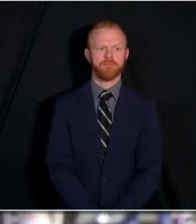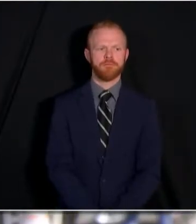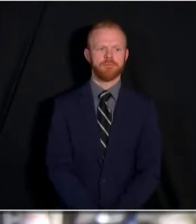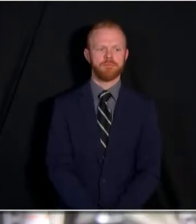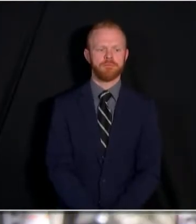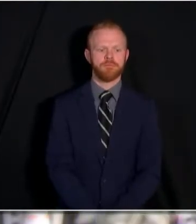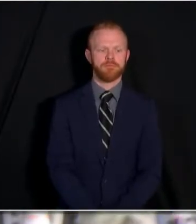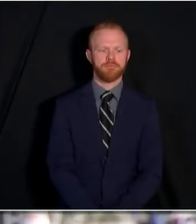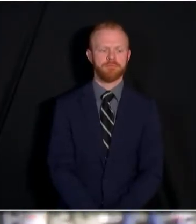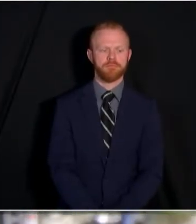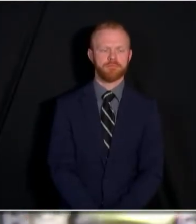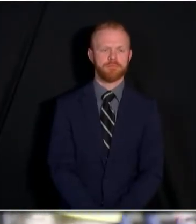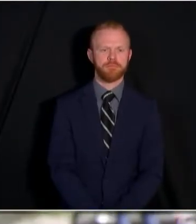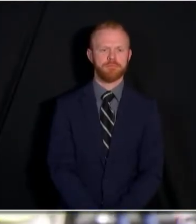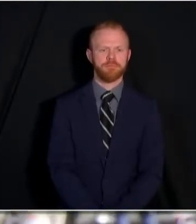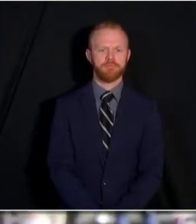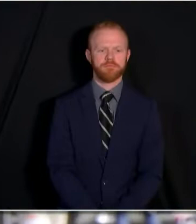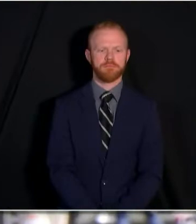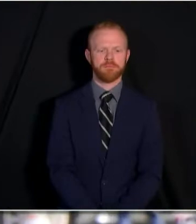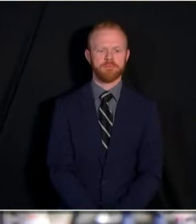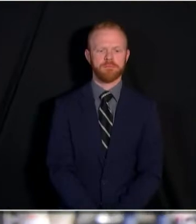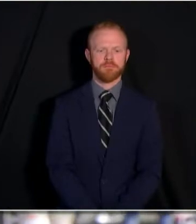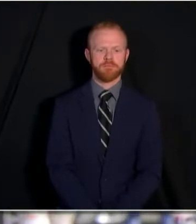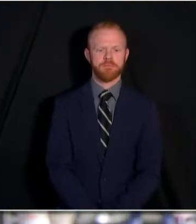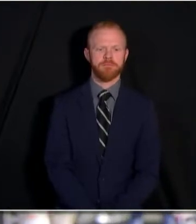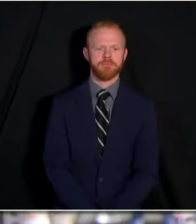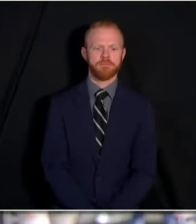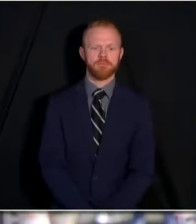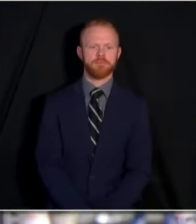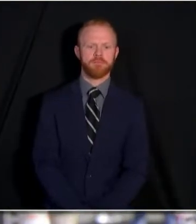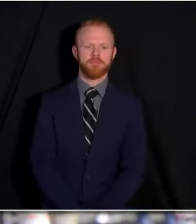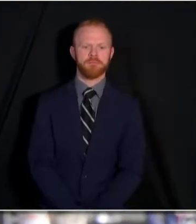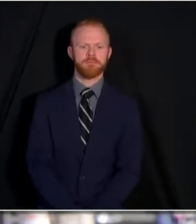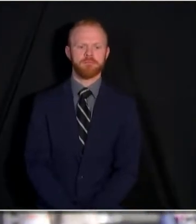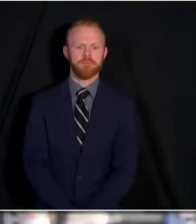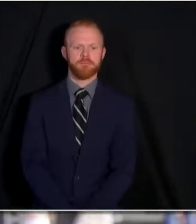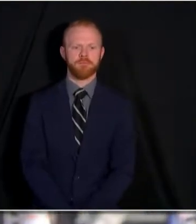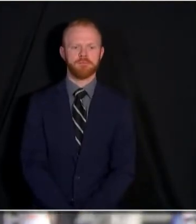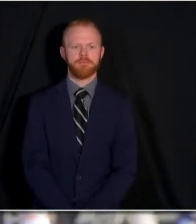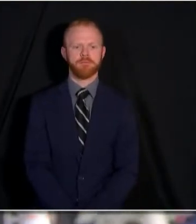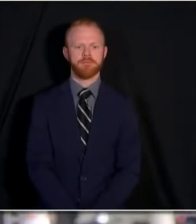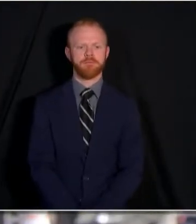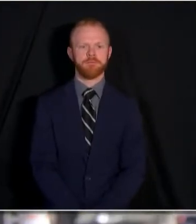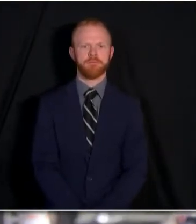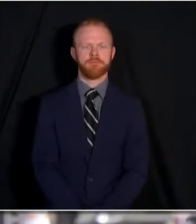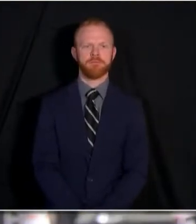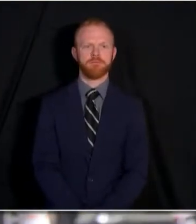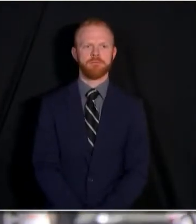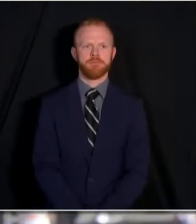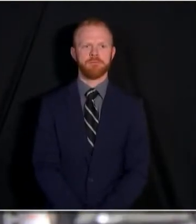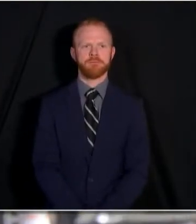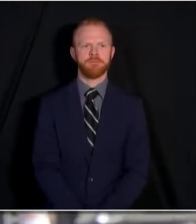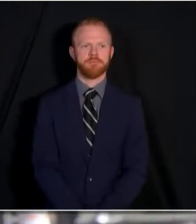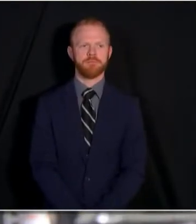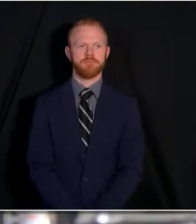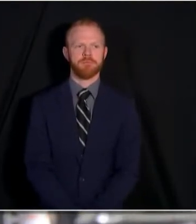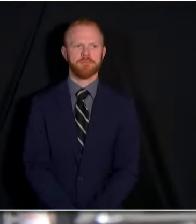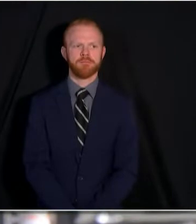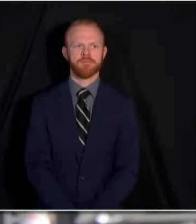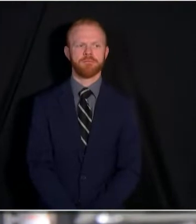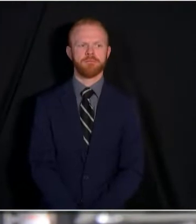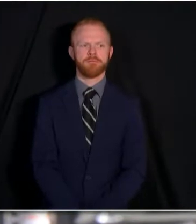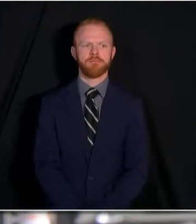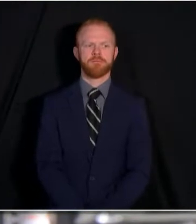del COVID-19 documentados y más de 19,000 muertes relacionadas con este virus en el condado de Los